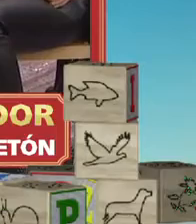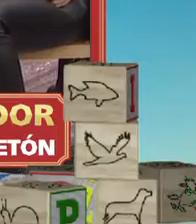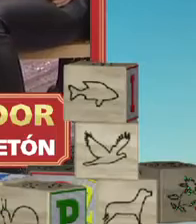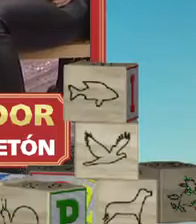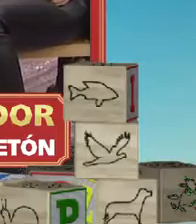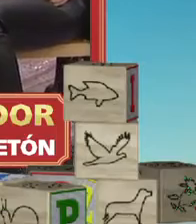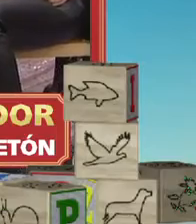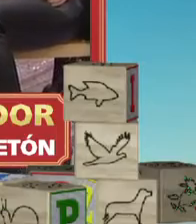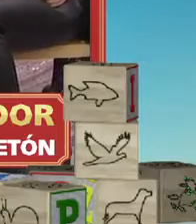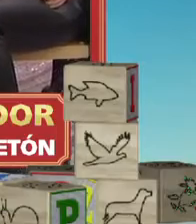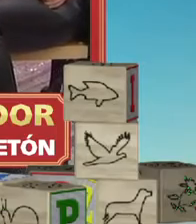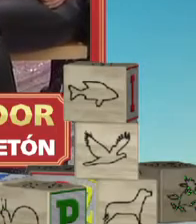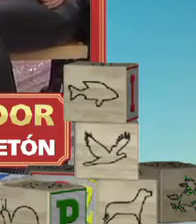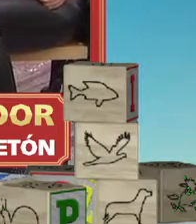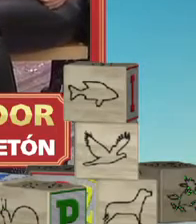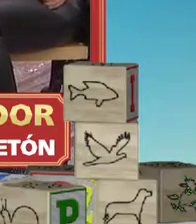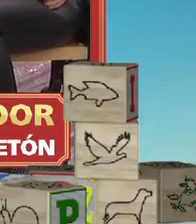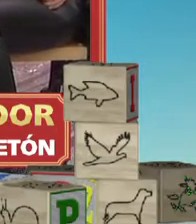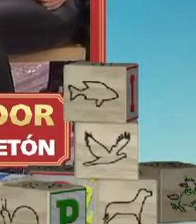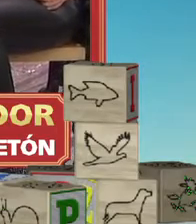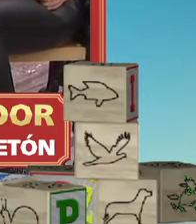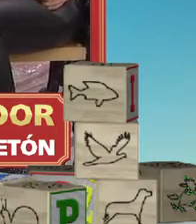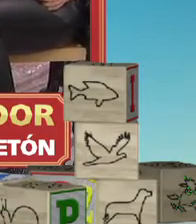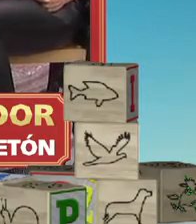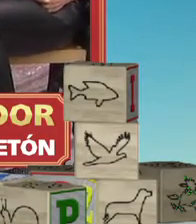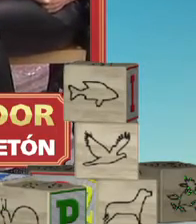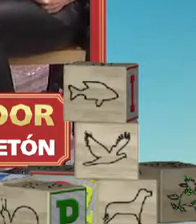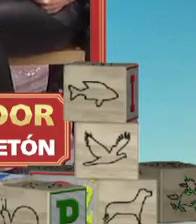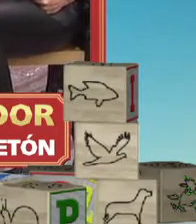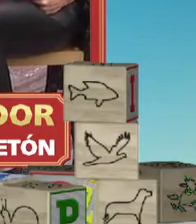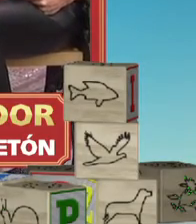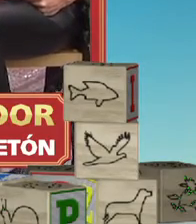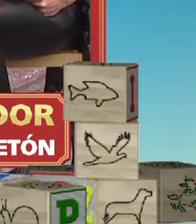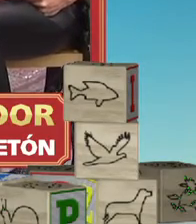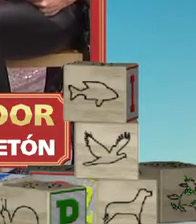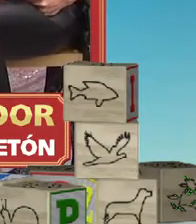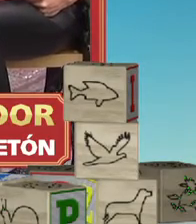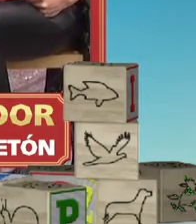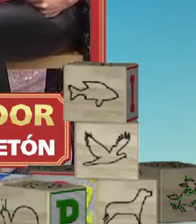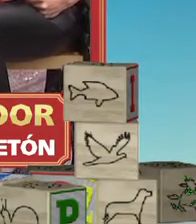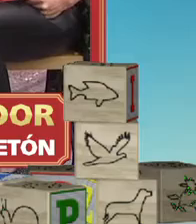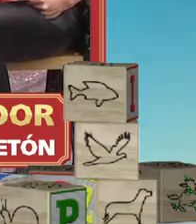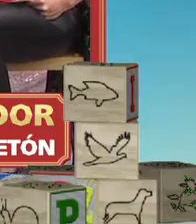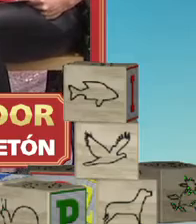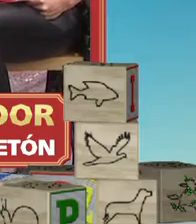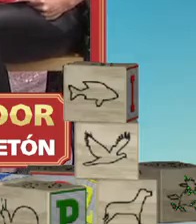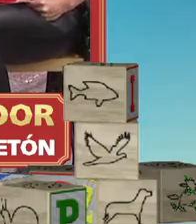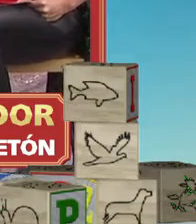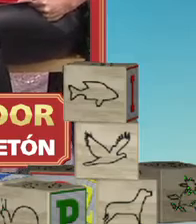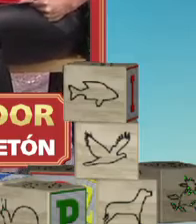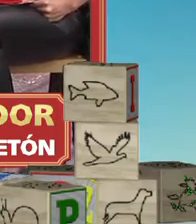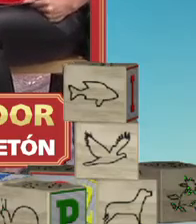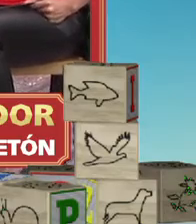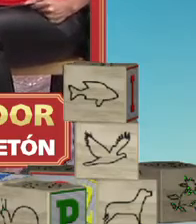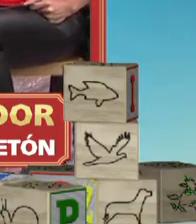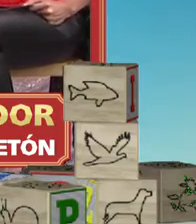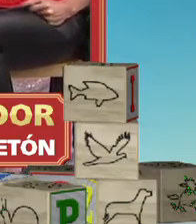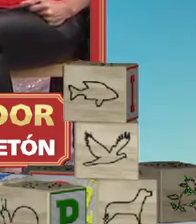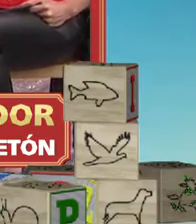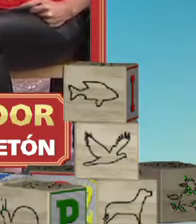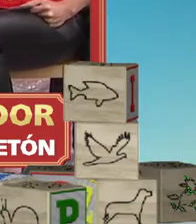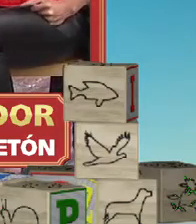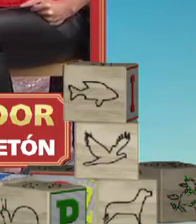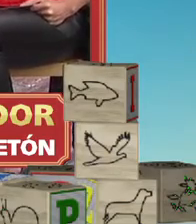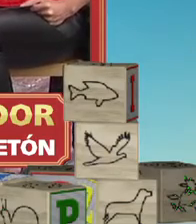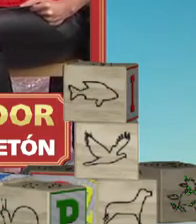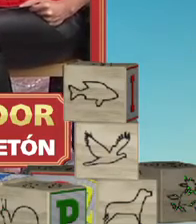Estamos ahora del otro lado porque se encuentra con nosotros Judith Gradilla, conductora de Hechos AM. Judith, qué gusto que Talento Azteca se esté